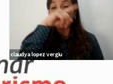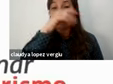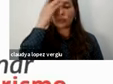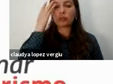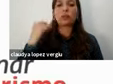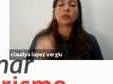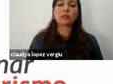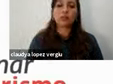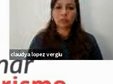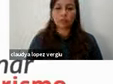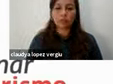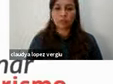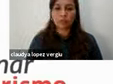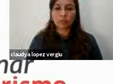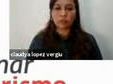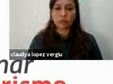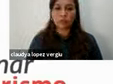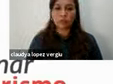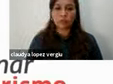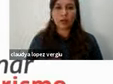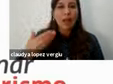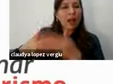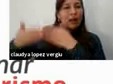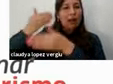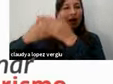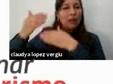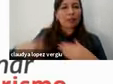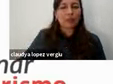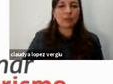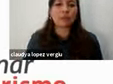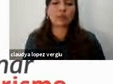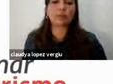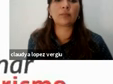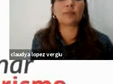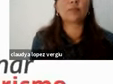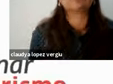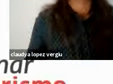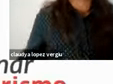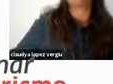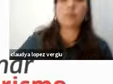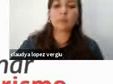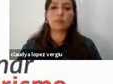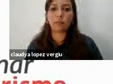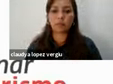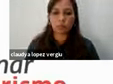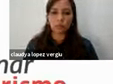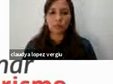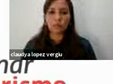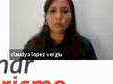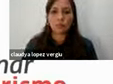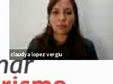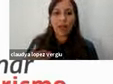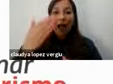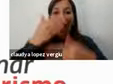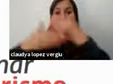Primero, contando de antes lo que nosotros hemos vivido antes de pandemia, por ejemplo, antes las